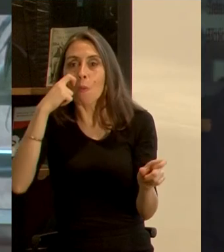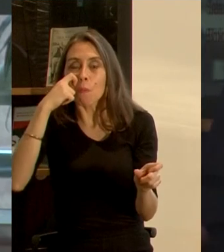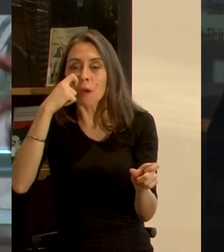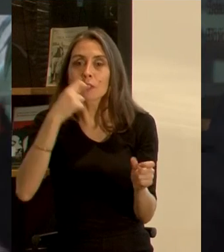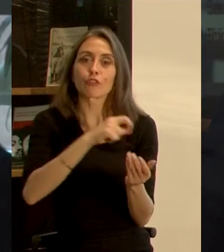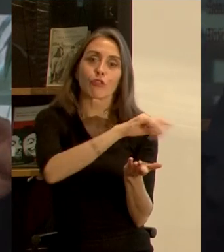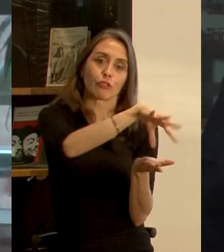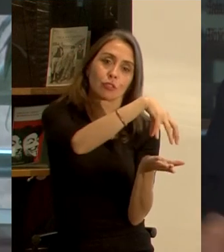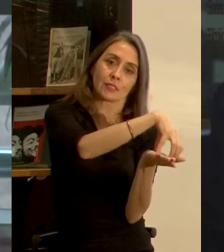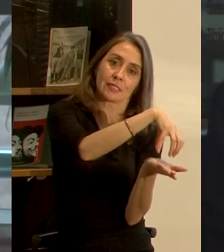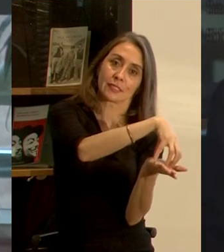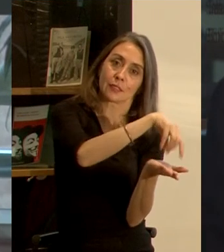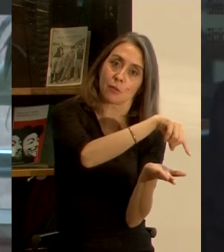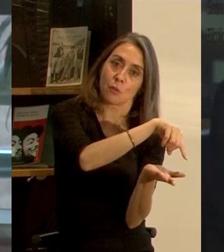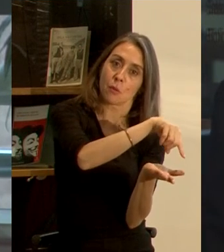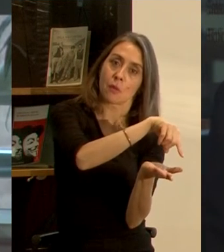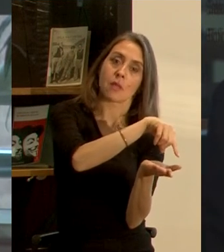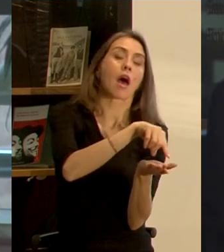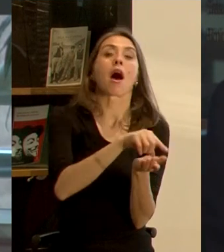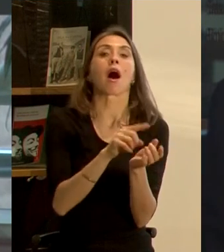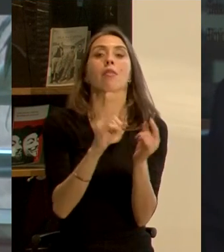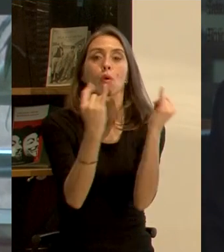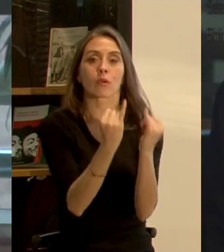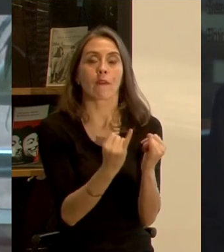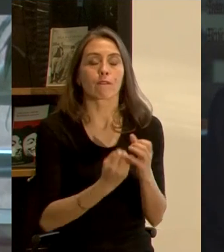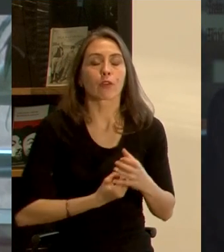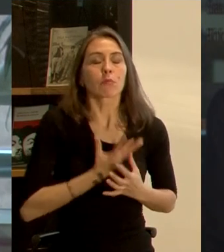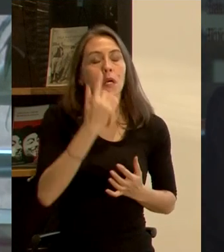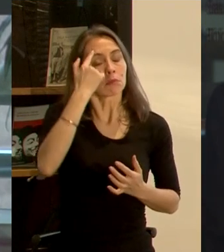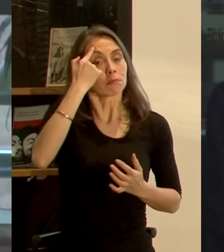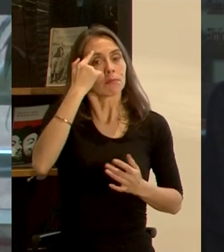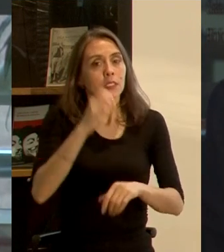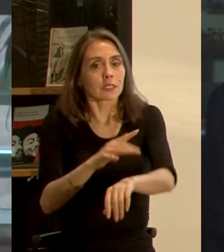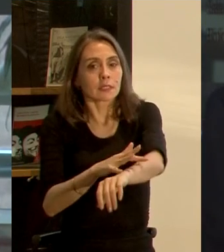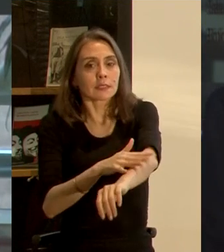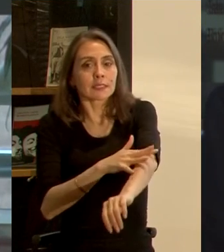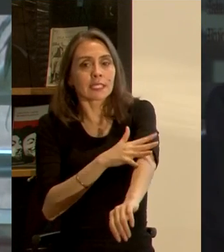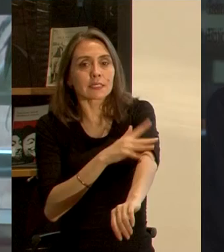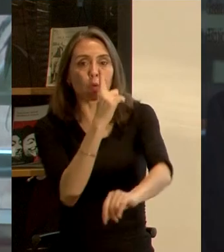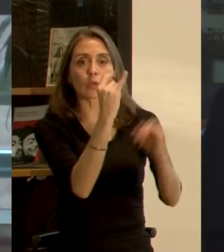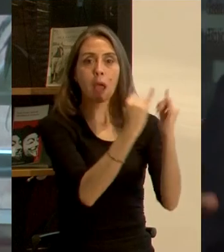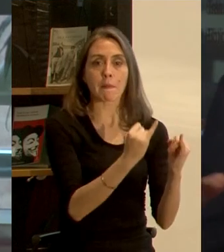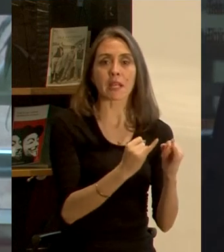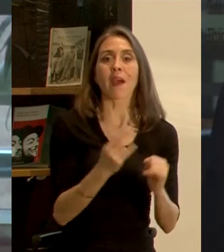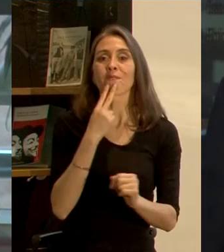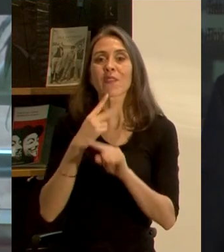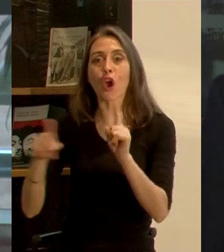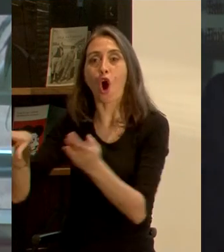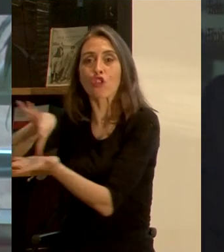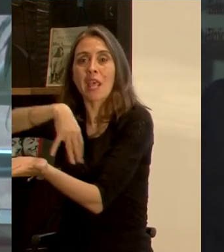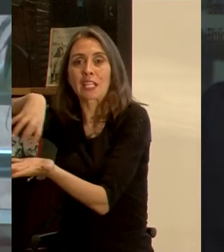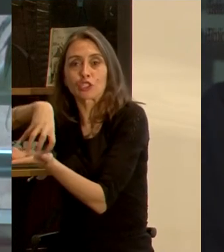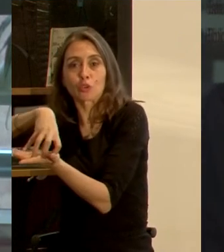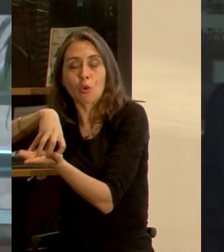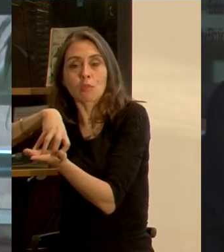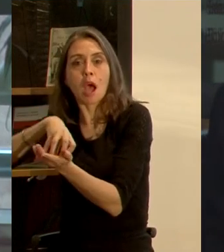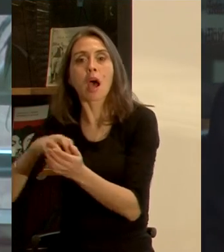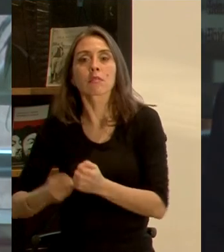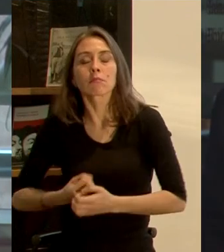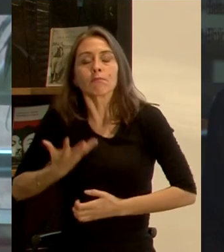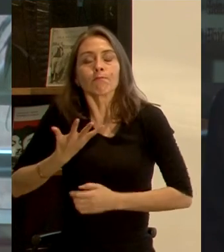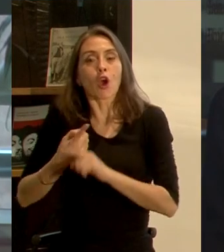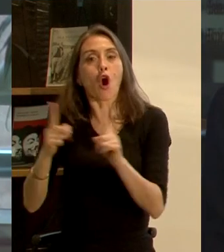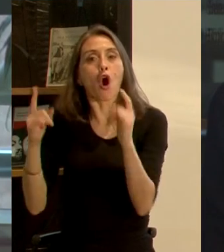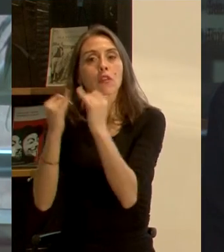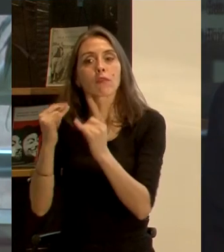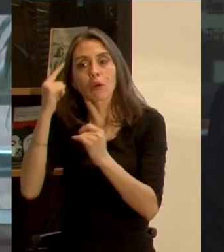un tipo hace emerger un pensamiento y una conciencia, una sensibilidad de un tipo, o lo puede hacer de otra manera.